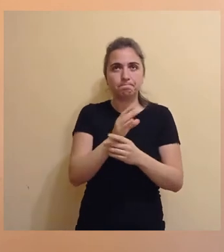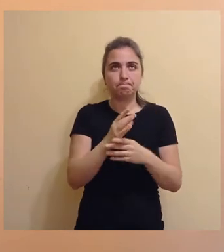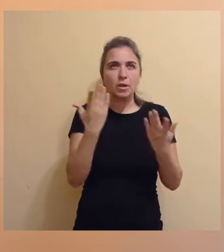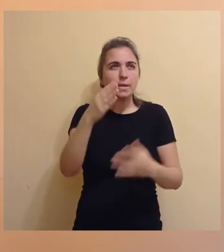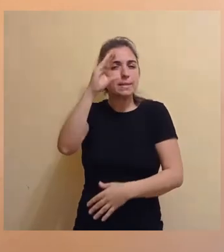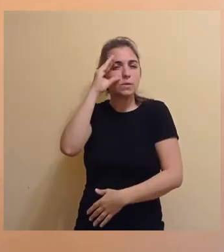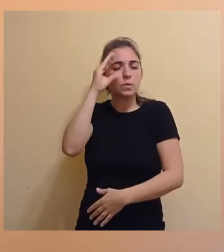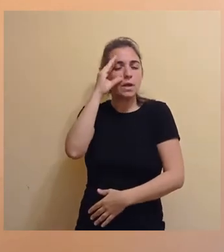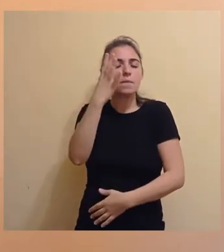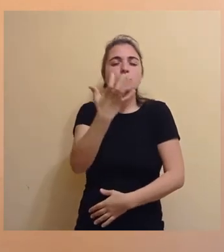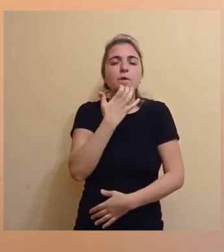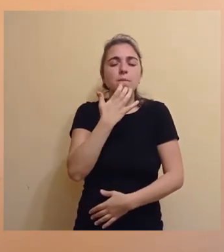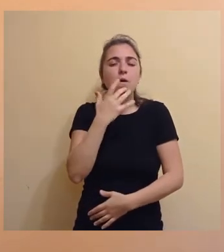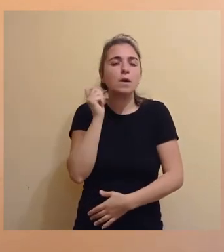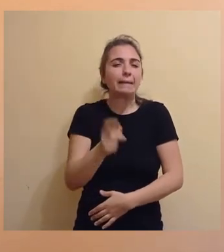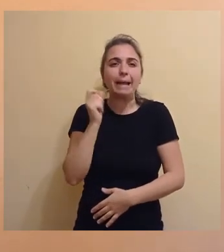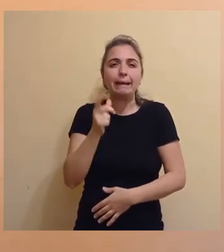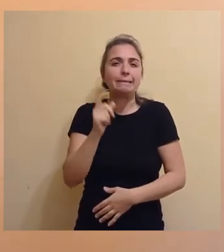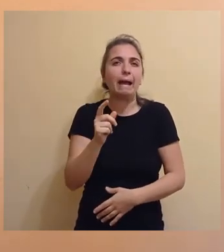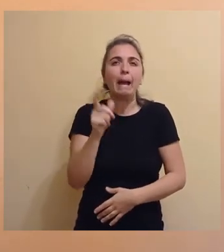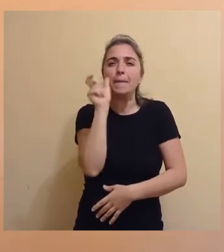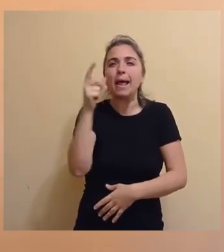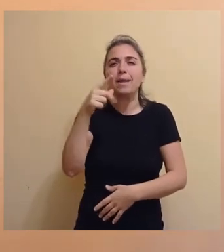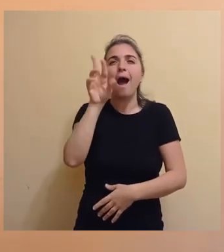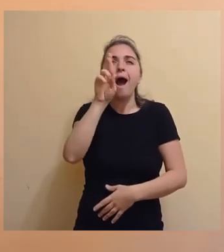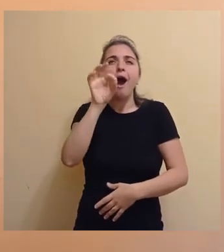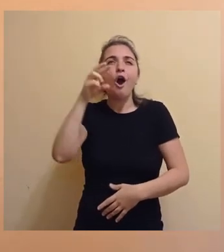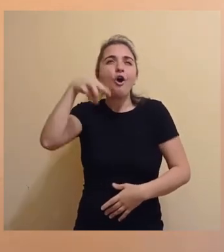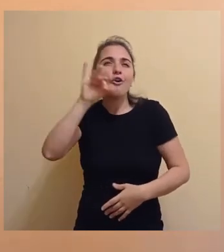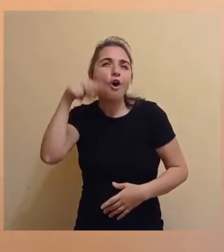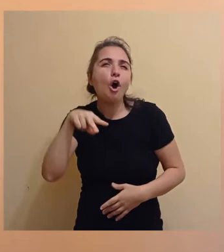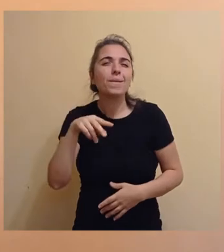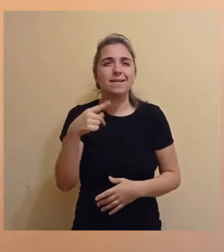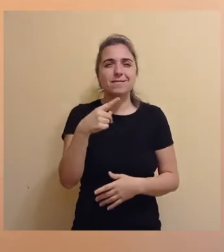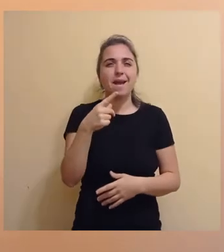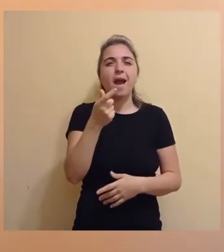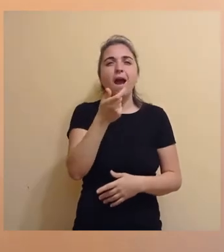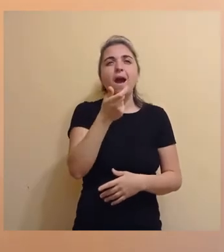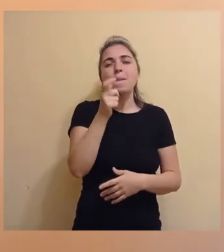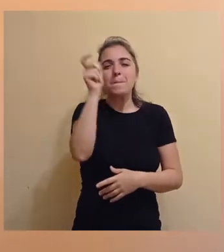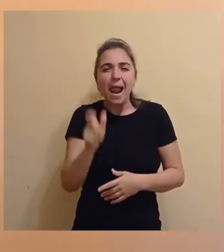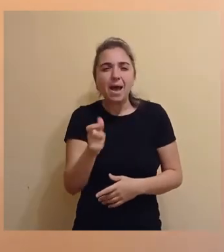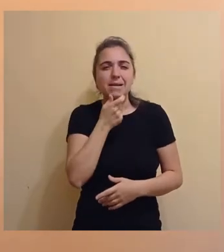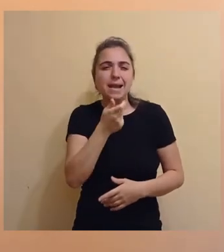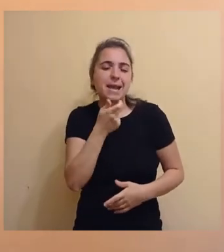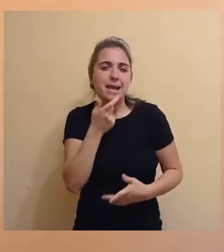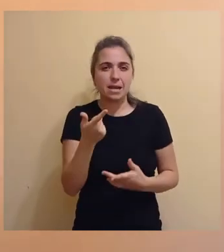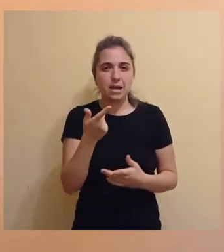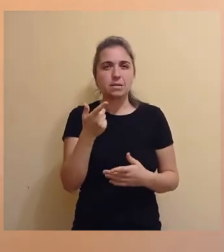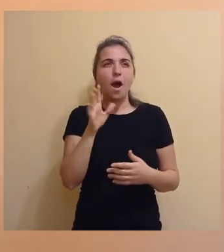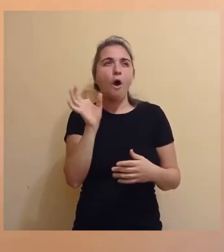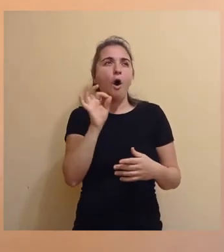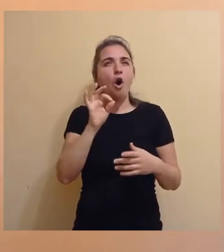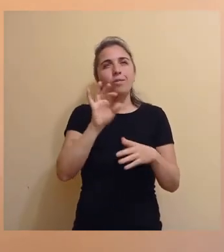¿no? Porque nos hablan, escuchamos, ¿no? A menudo, pues grooming, pues sexting, sextorsión,